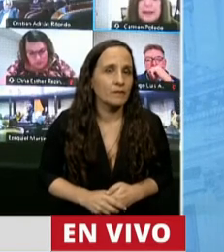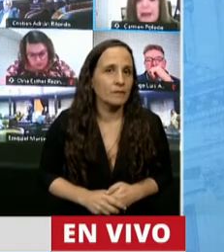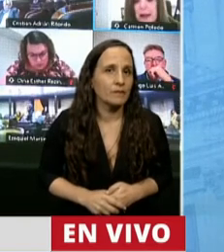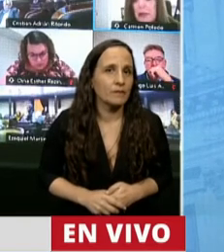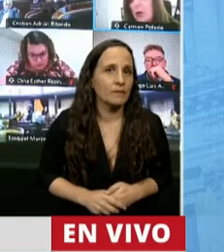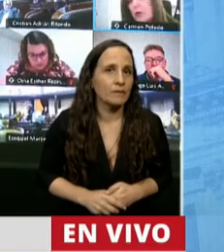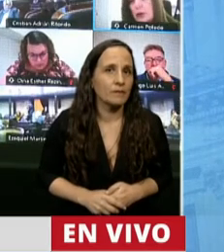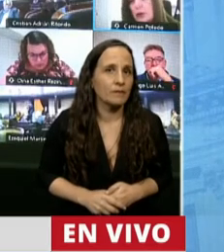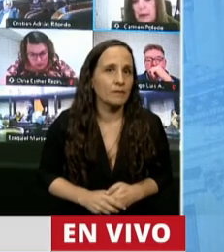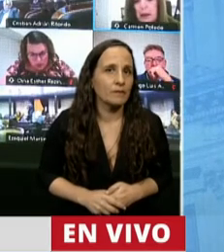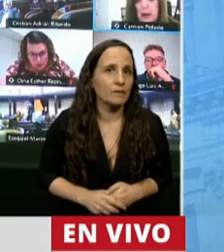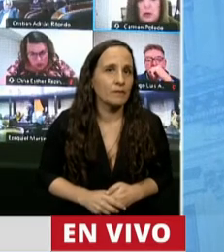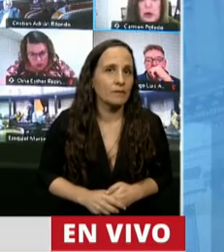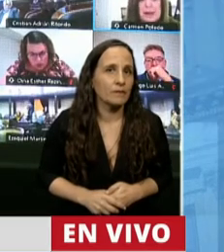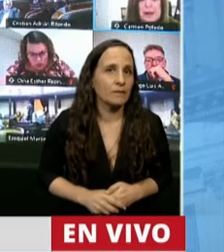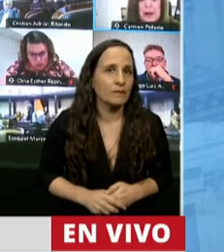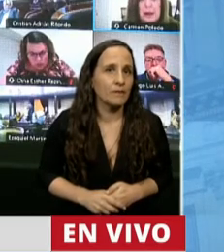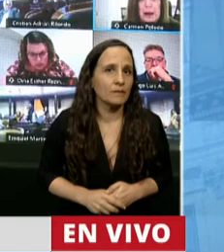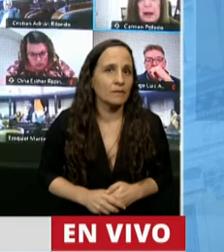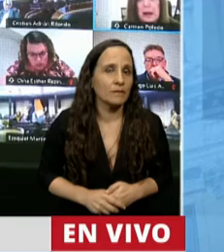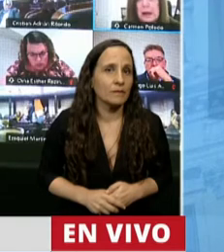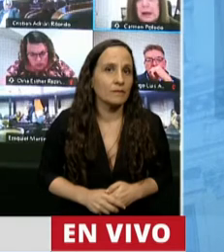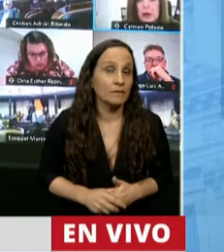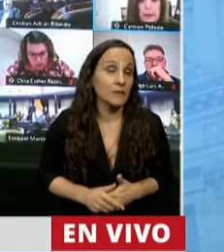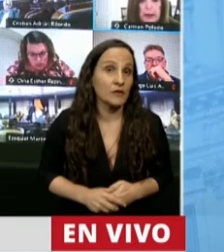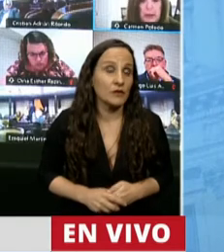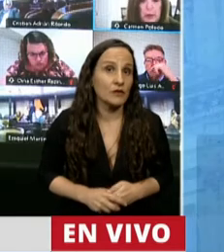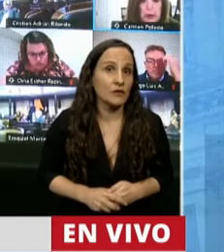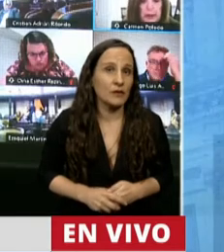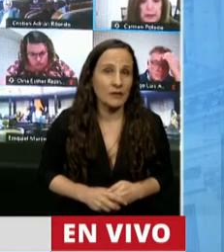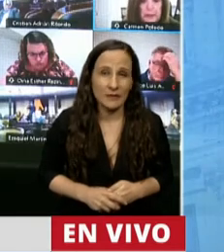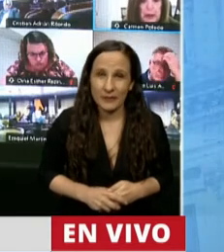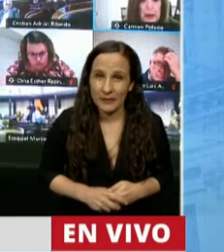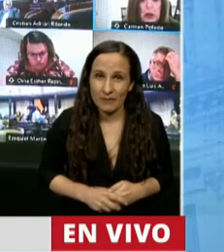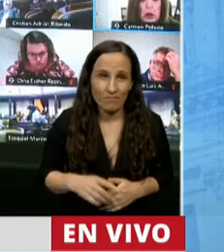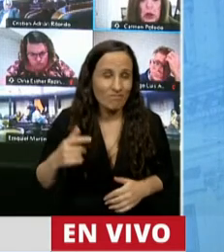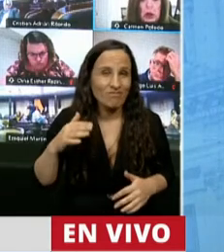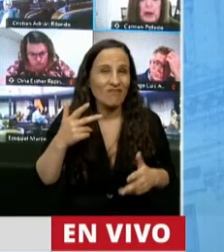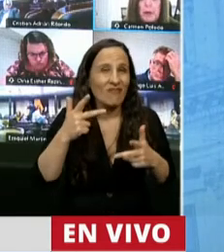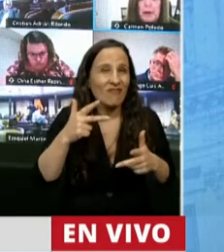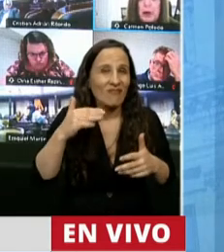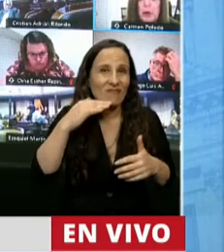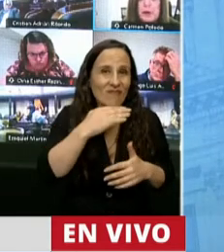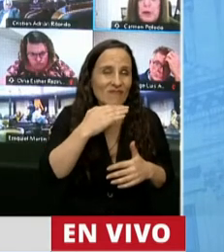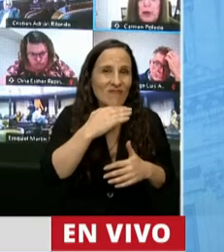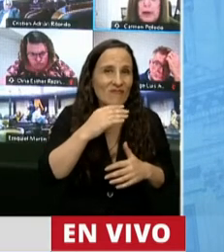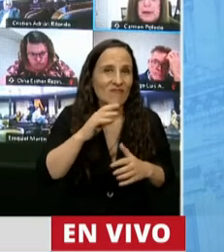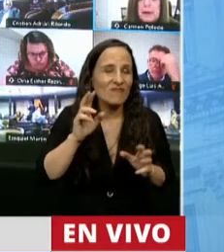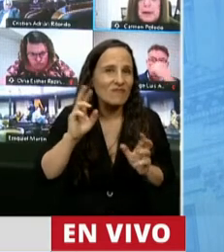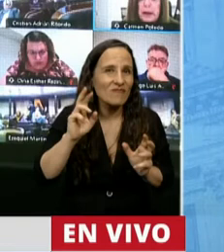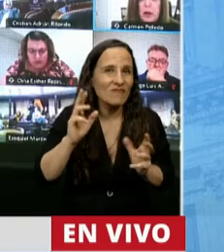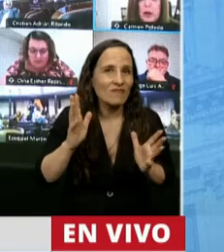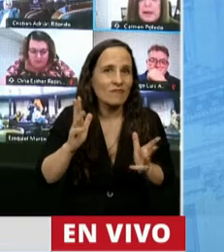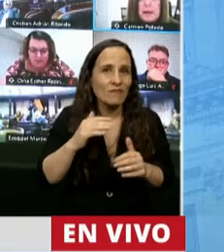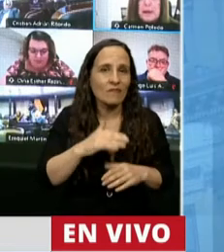como siempre a la autocracia y a la irracionalidad política. Lo que les prometen a los policías bonaerenses era lo que les iban